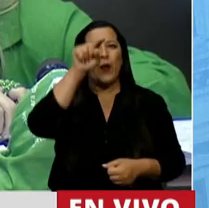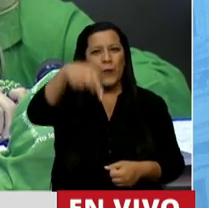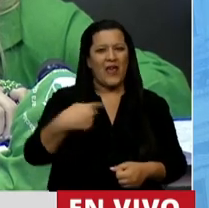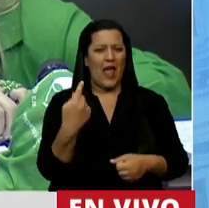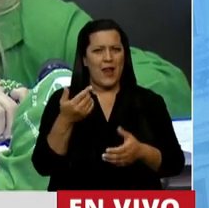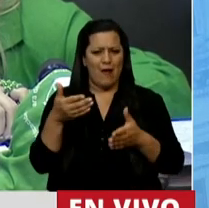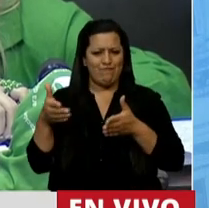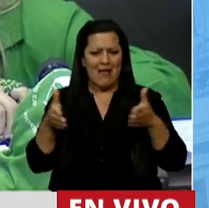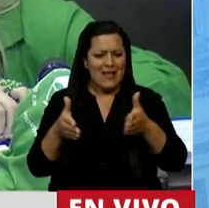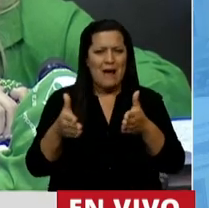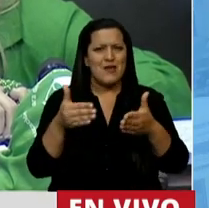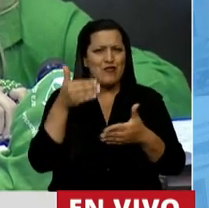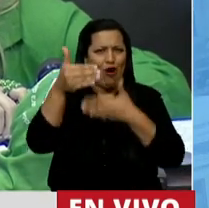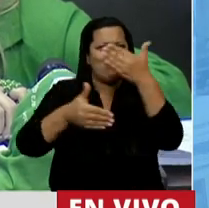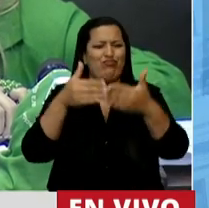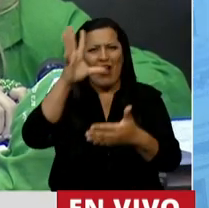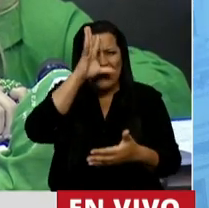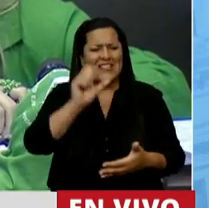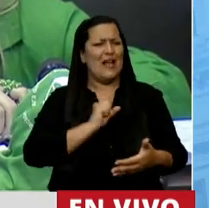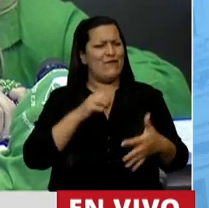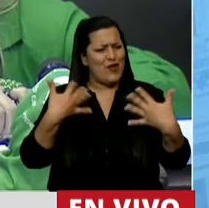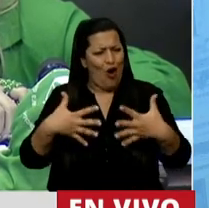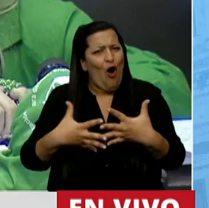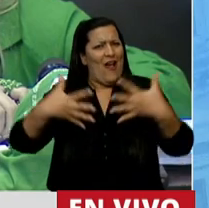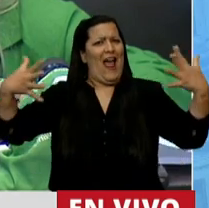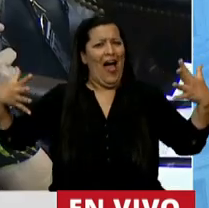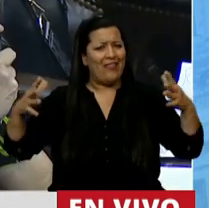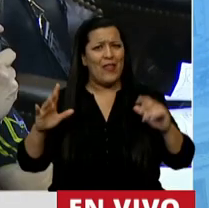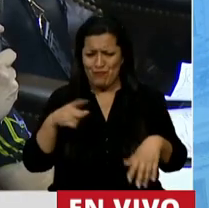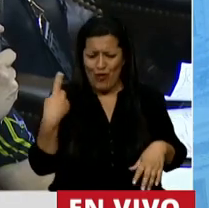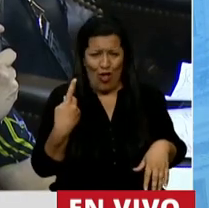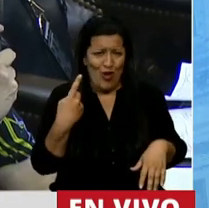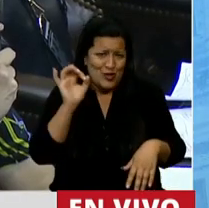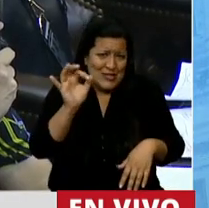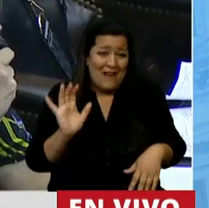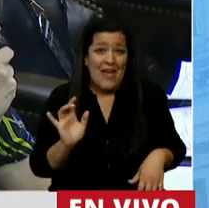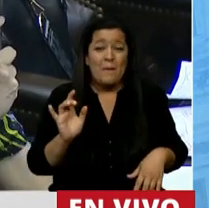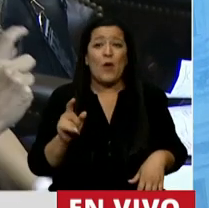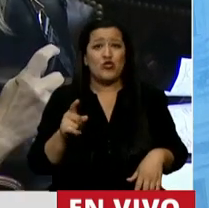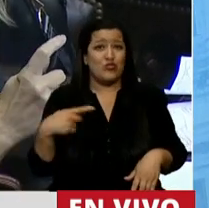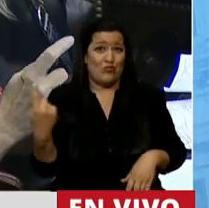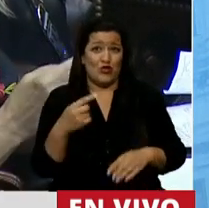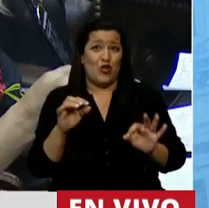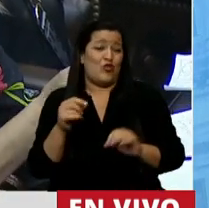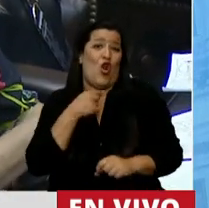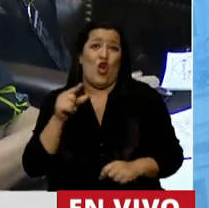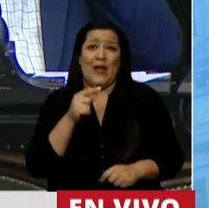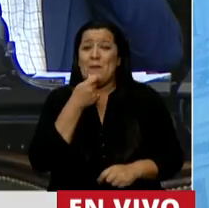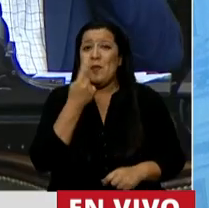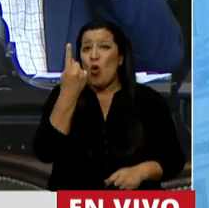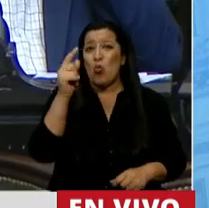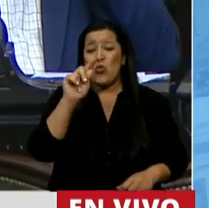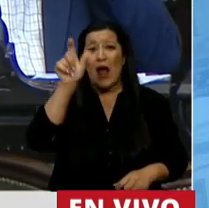y un desafío enorme. Porque está claro que ninguno y ninguna de los que estamos acá quiere que una mujer caiga a